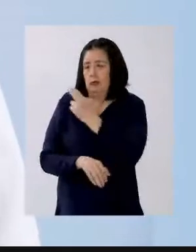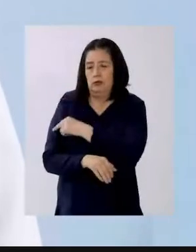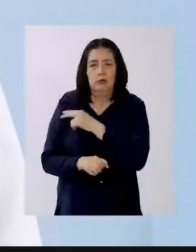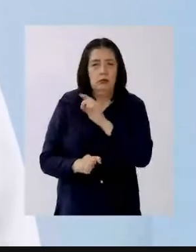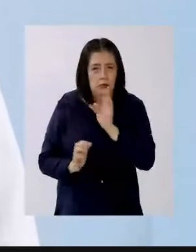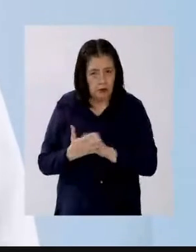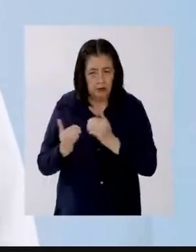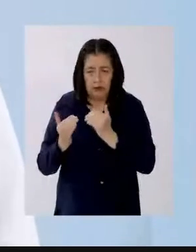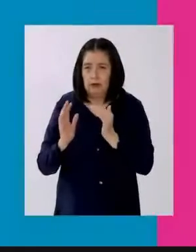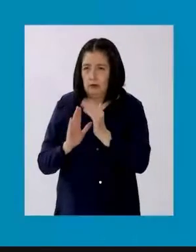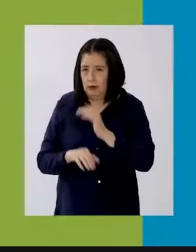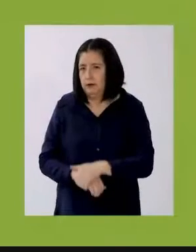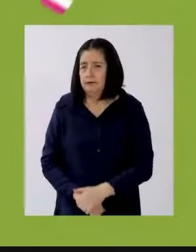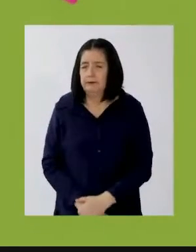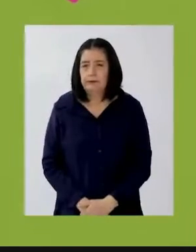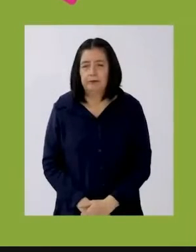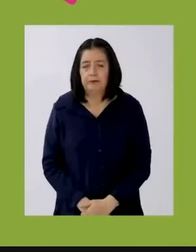de salud más cercano.